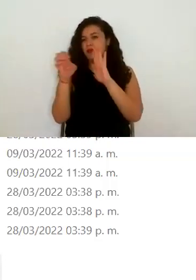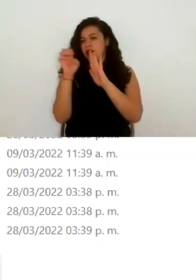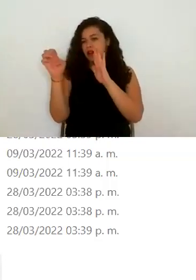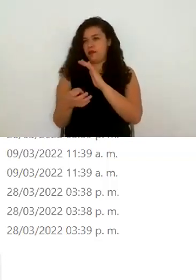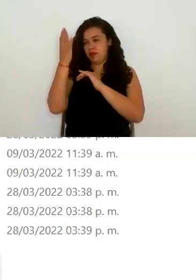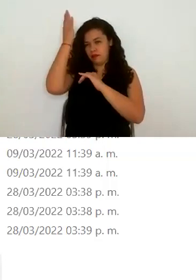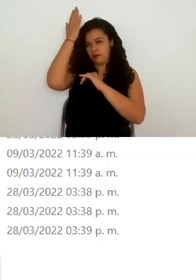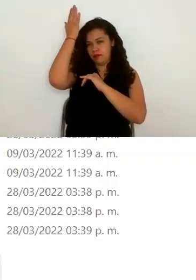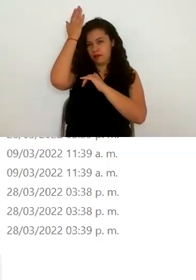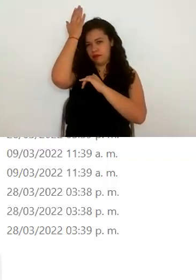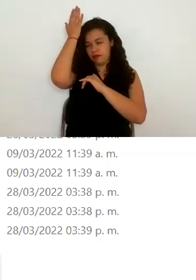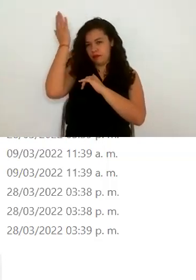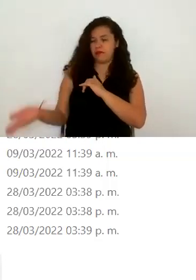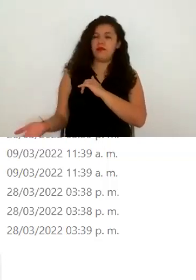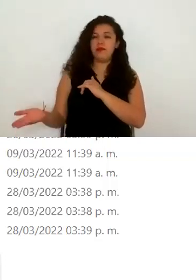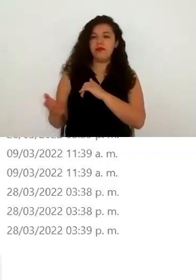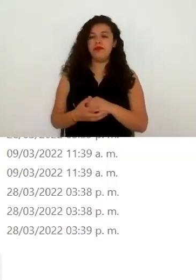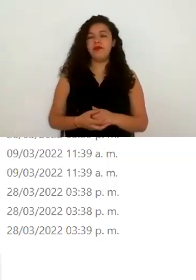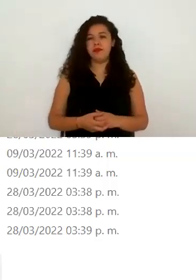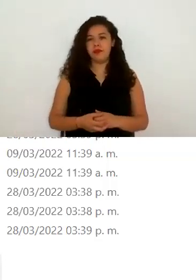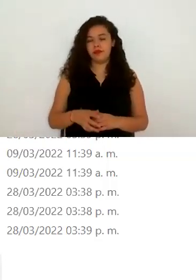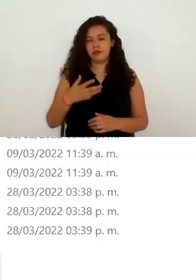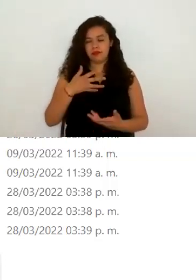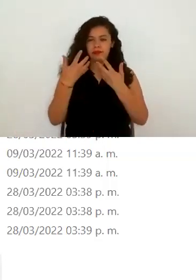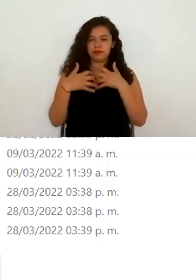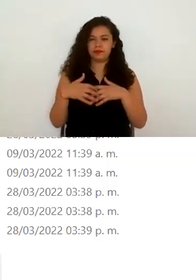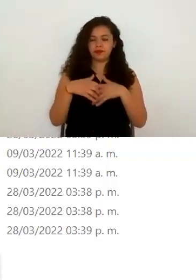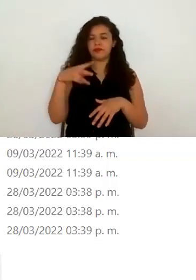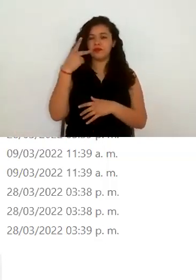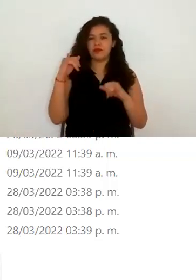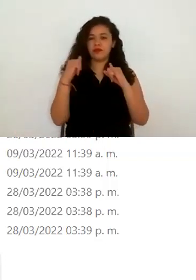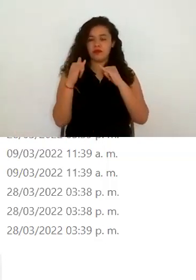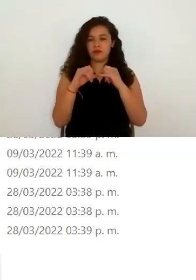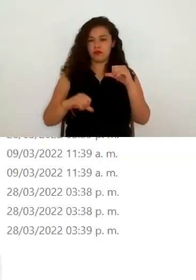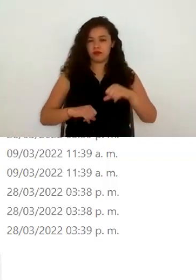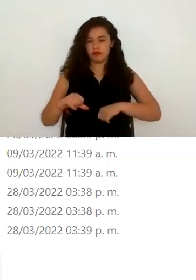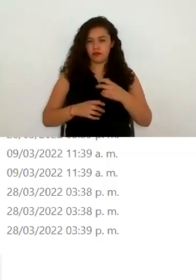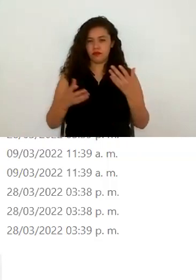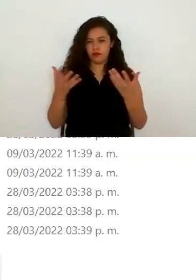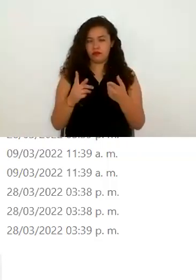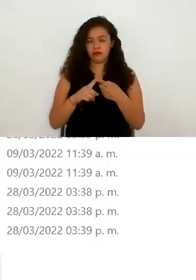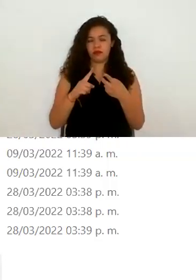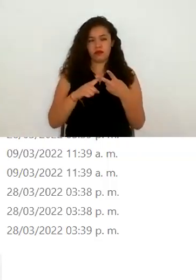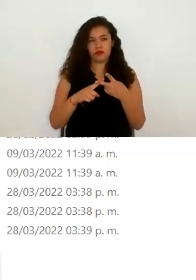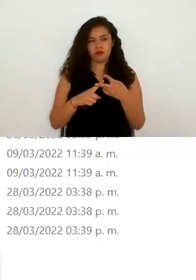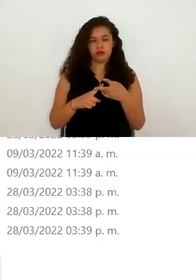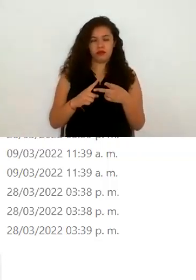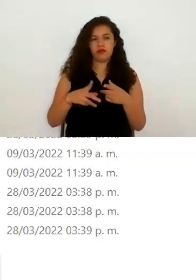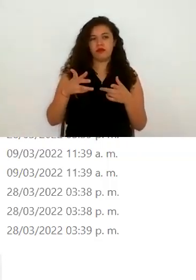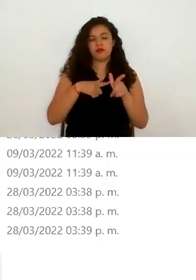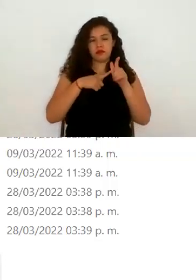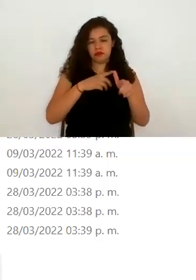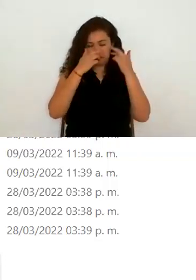tenemos varios de los seguimientos o funciones que hacen en sus instituciones, como las consultas de valoración y